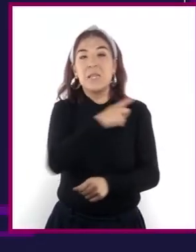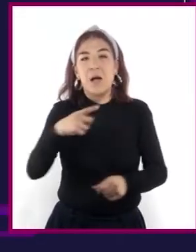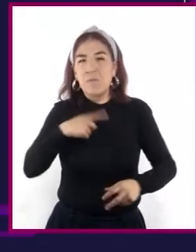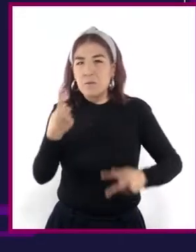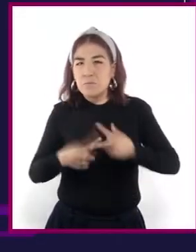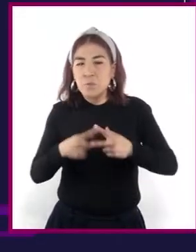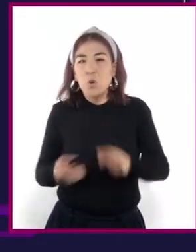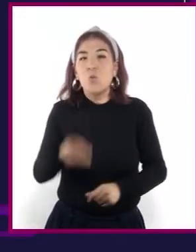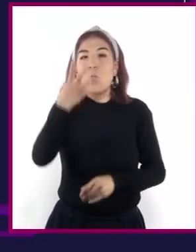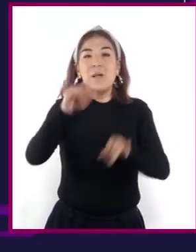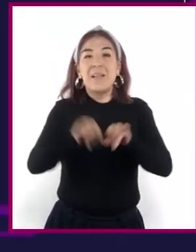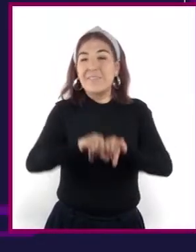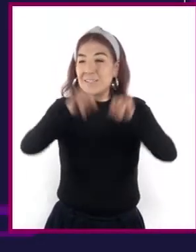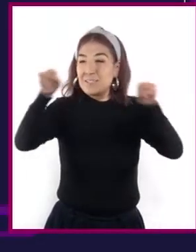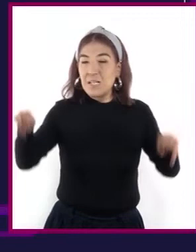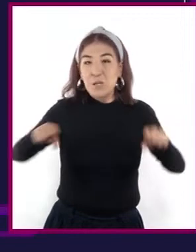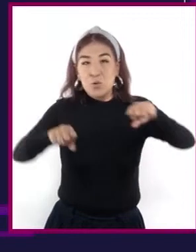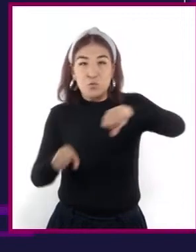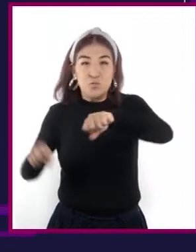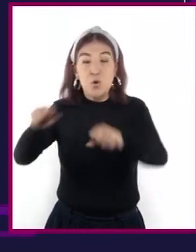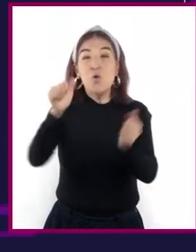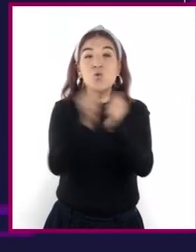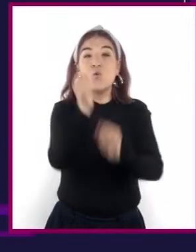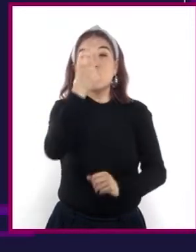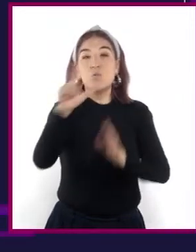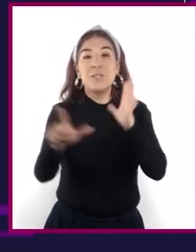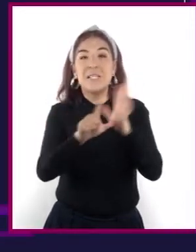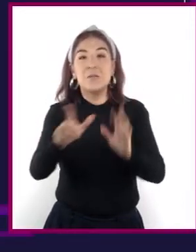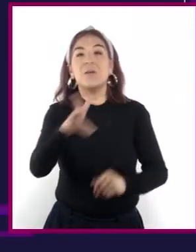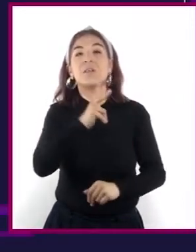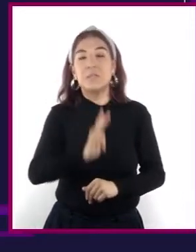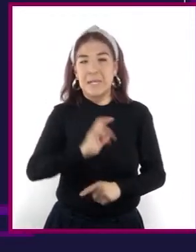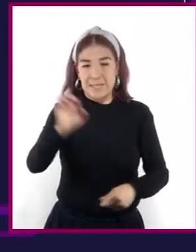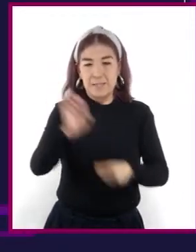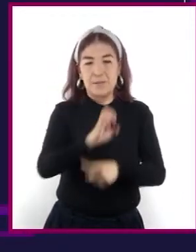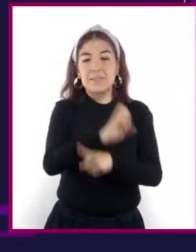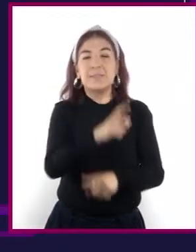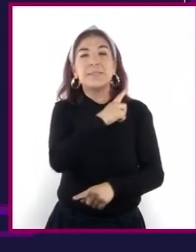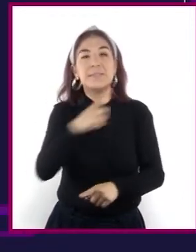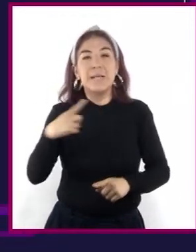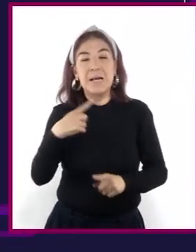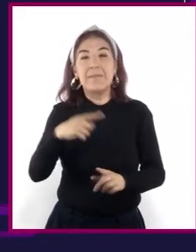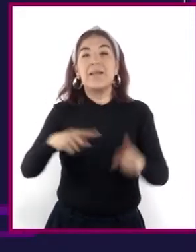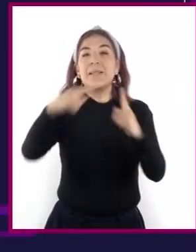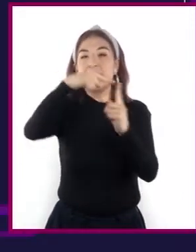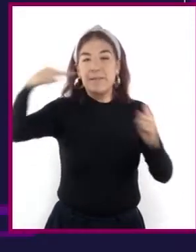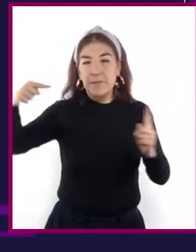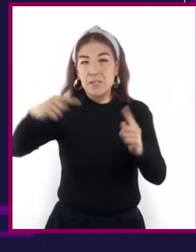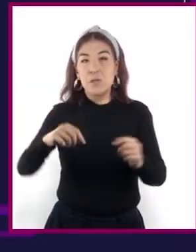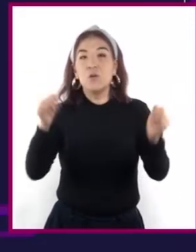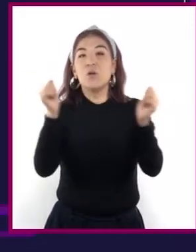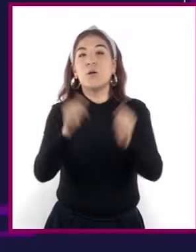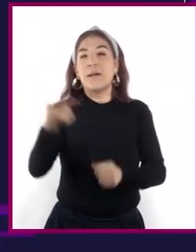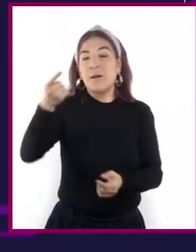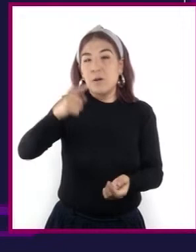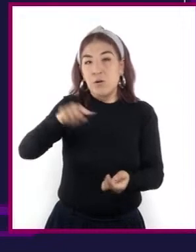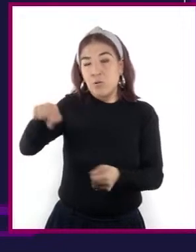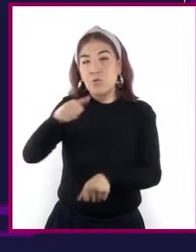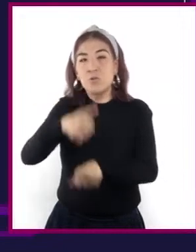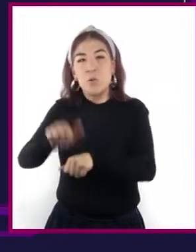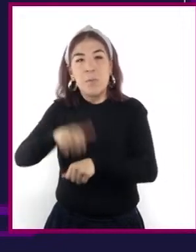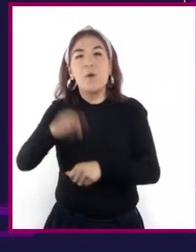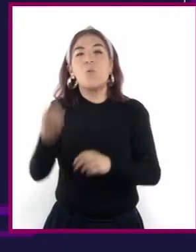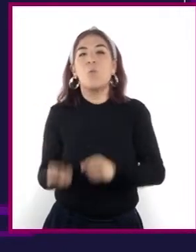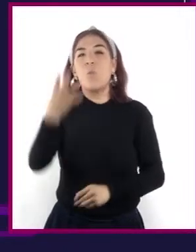recorrida con 1 litro de gasolina. Entonces dividamos los kilómetros recorridos entre los correspondientes litros de